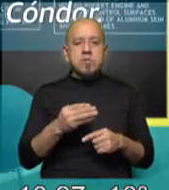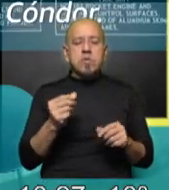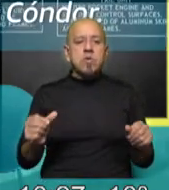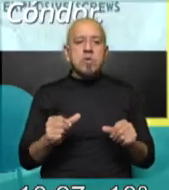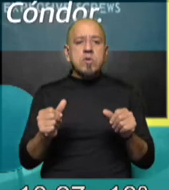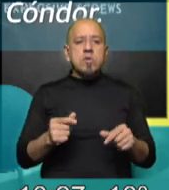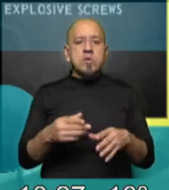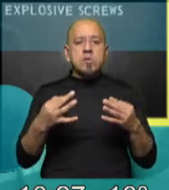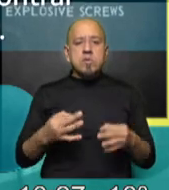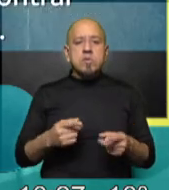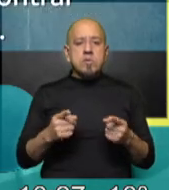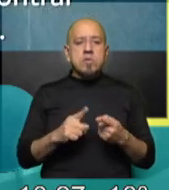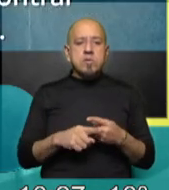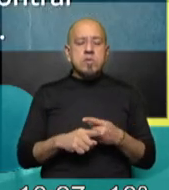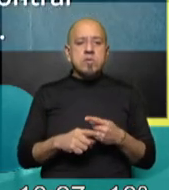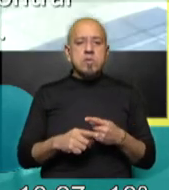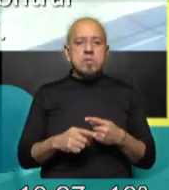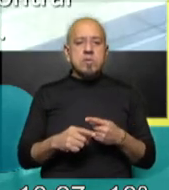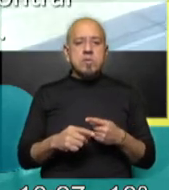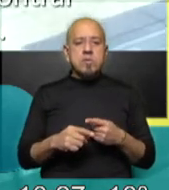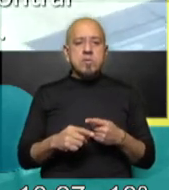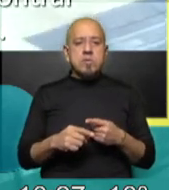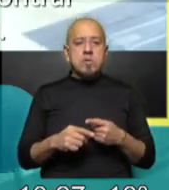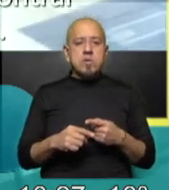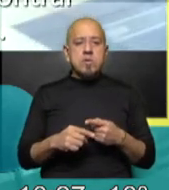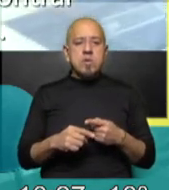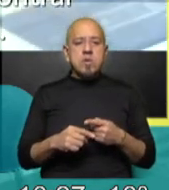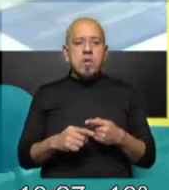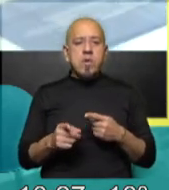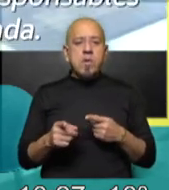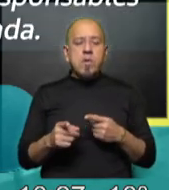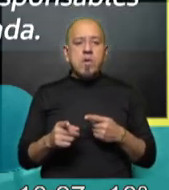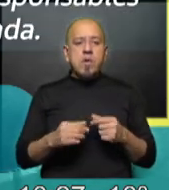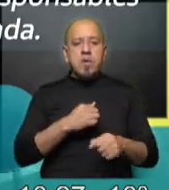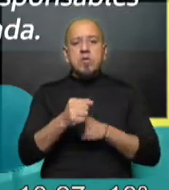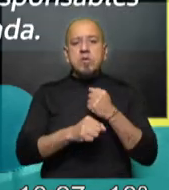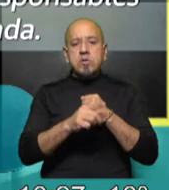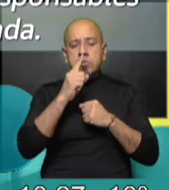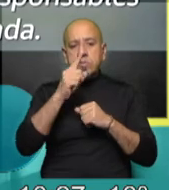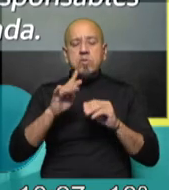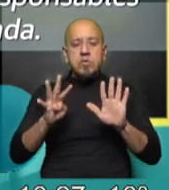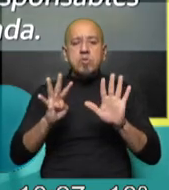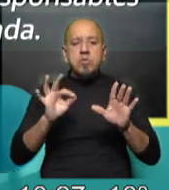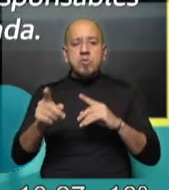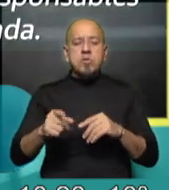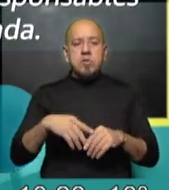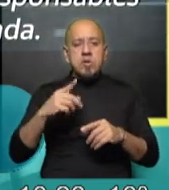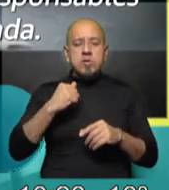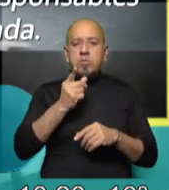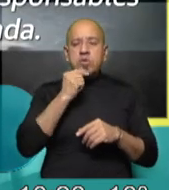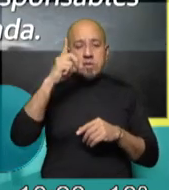No sé cómo hace, pero bueno, ocurre. El asunto es así. Más allá por la década del 90, la inteligencia argentina